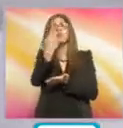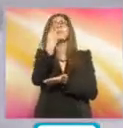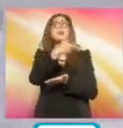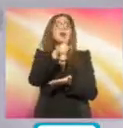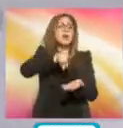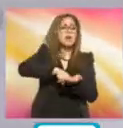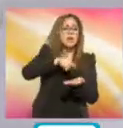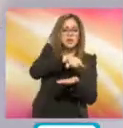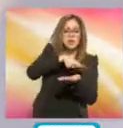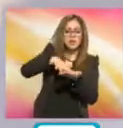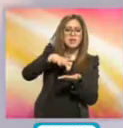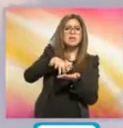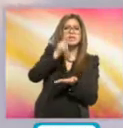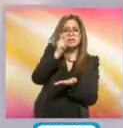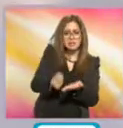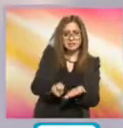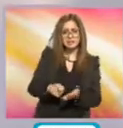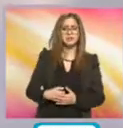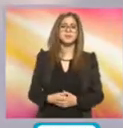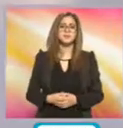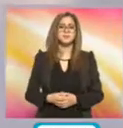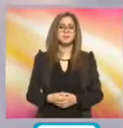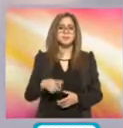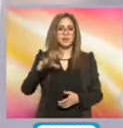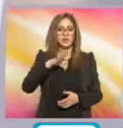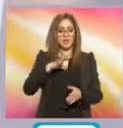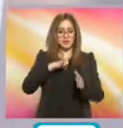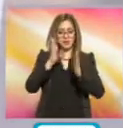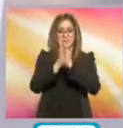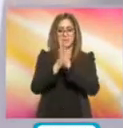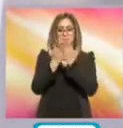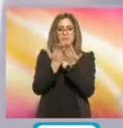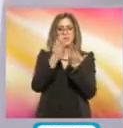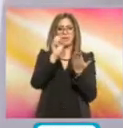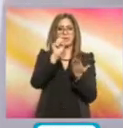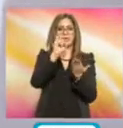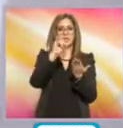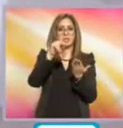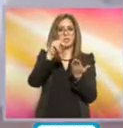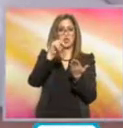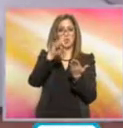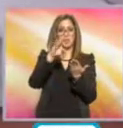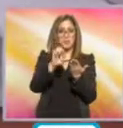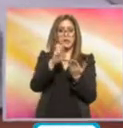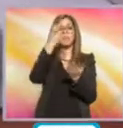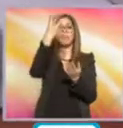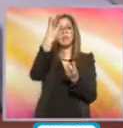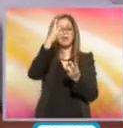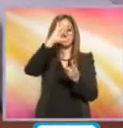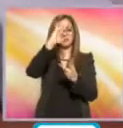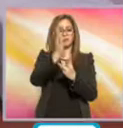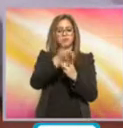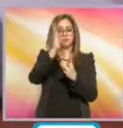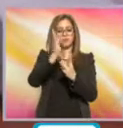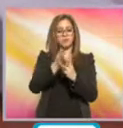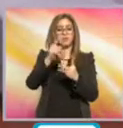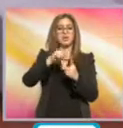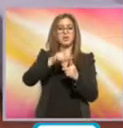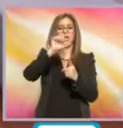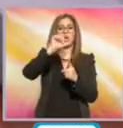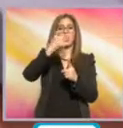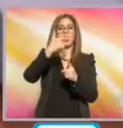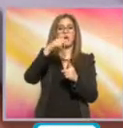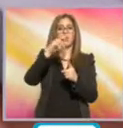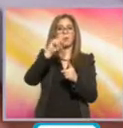este libro? Este libro incluye todo lo que es el síndrome de burnout, las 3 áreas que lo componen, que es agotamiento